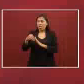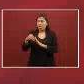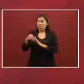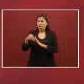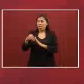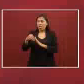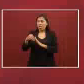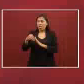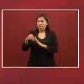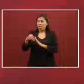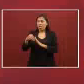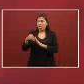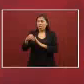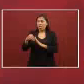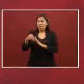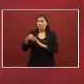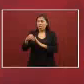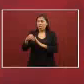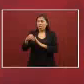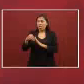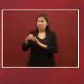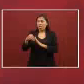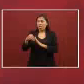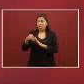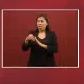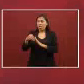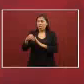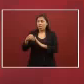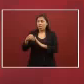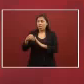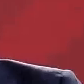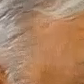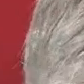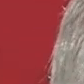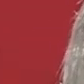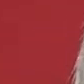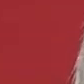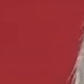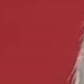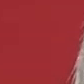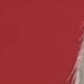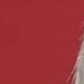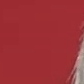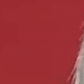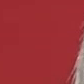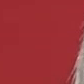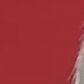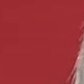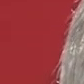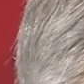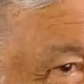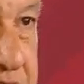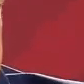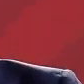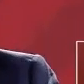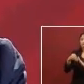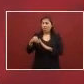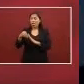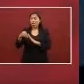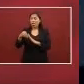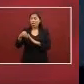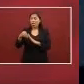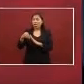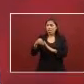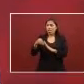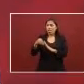temática, porque México no estaba en condiciones de ser humillado por los aranceles de los Estados Unidos.